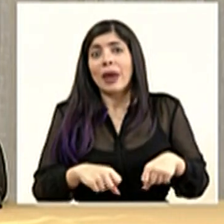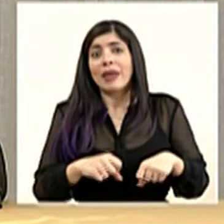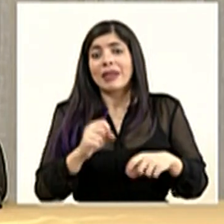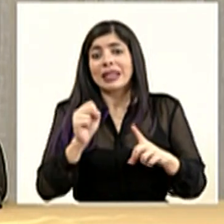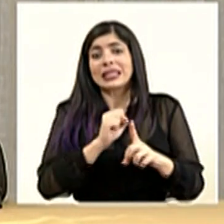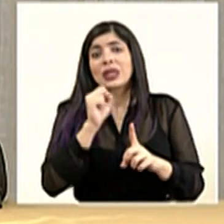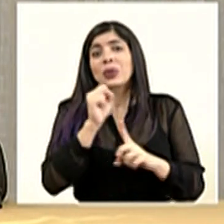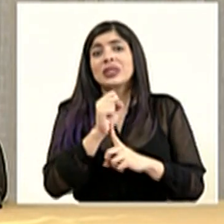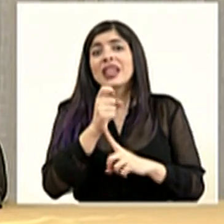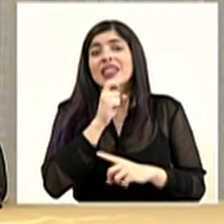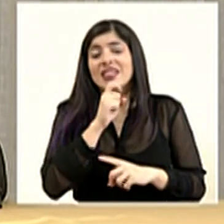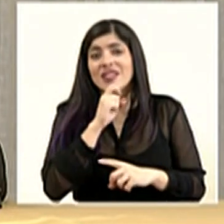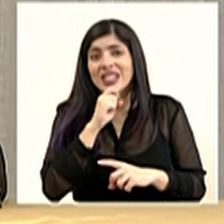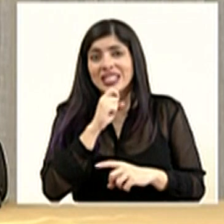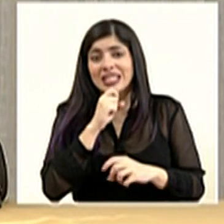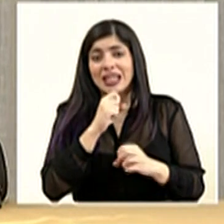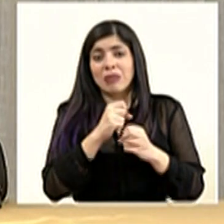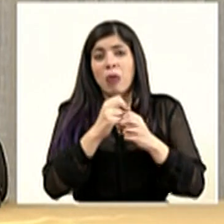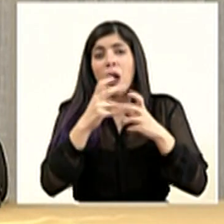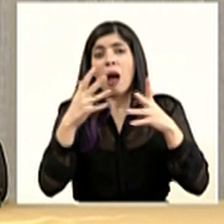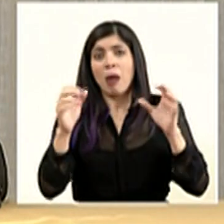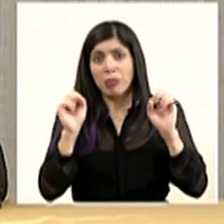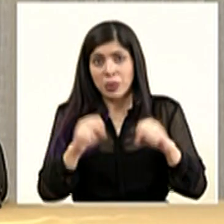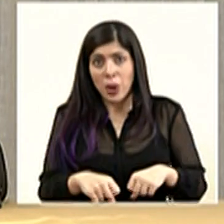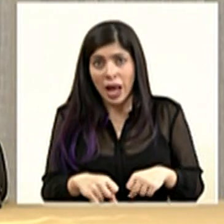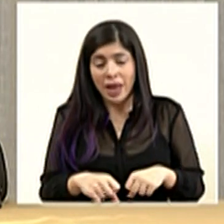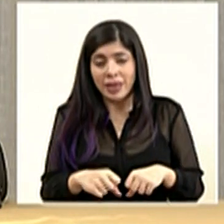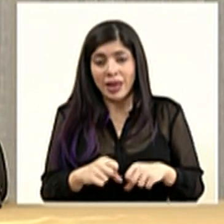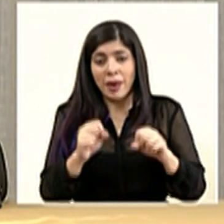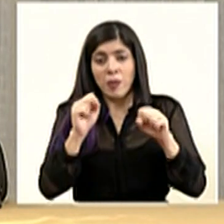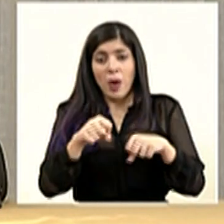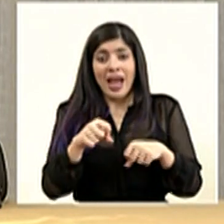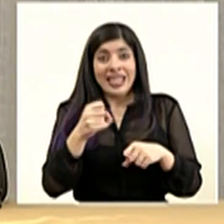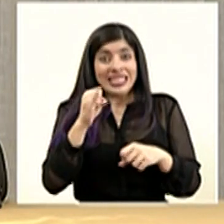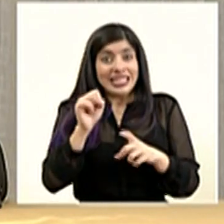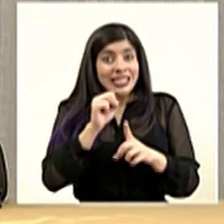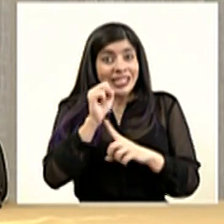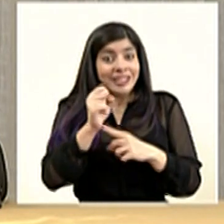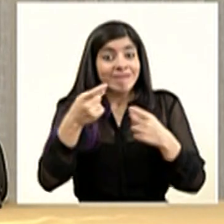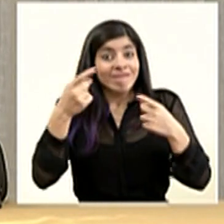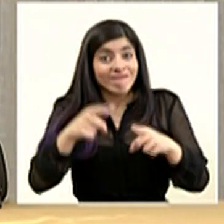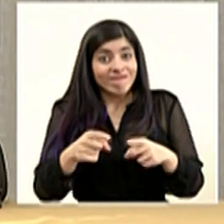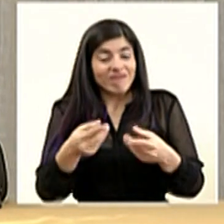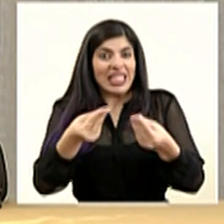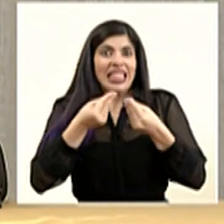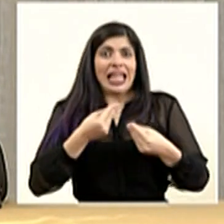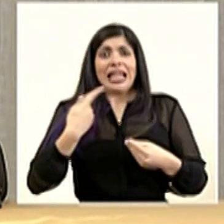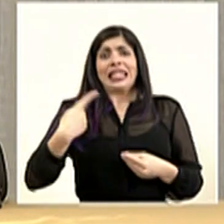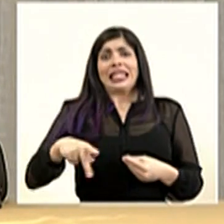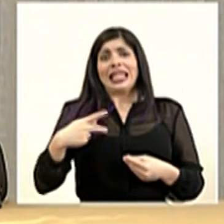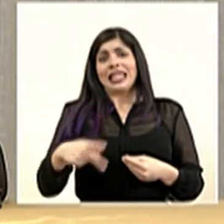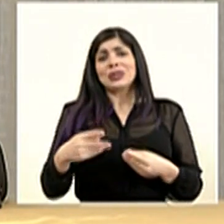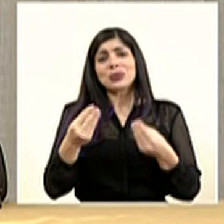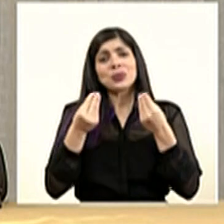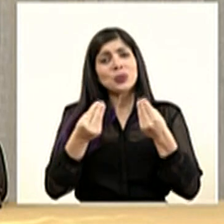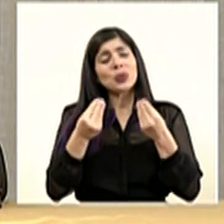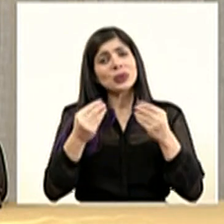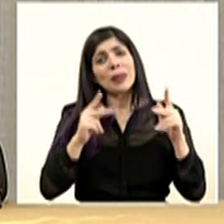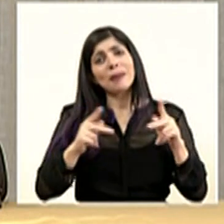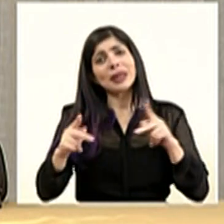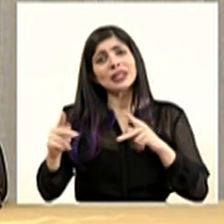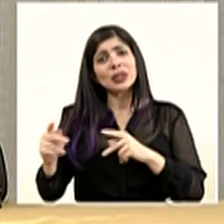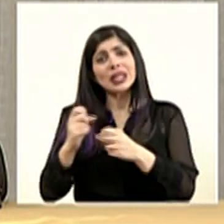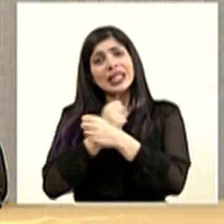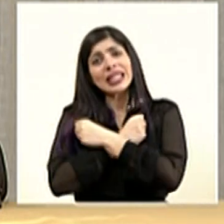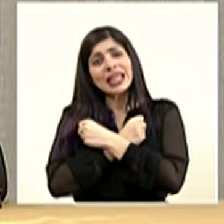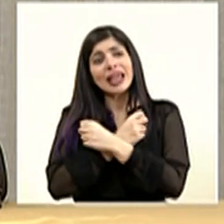muy difícil de experimentar, de vivir y que nos pondría en riesgo a muchísimas personas queridas